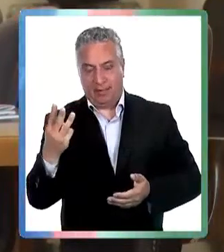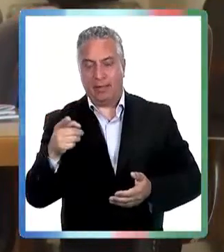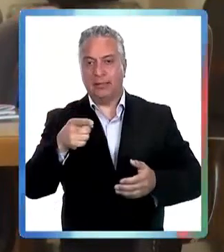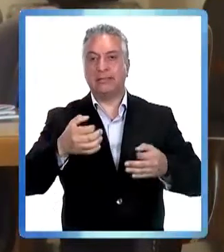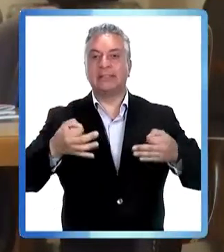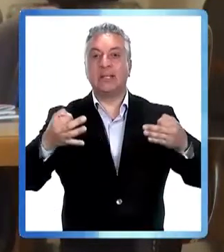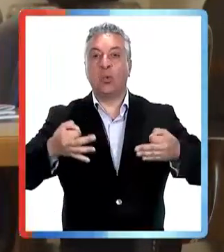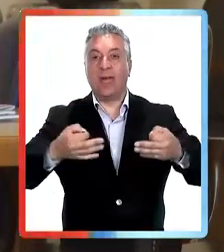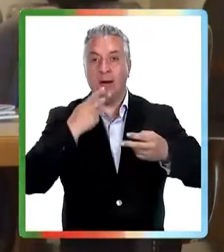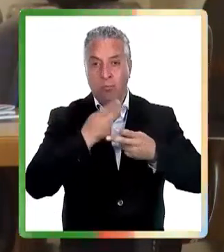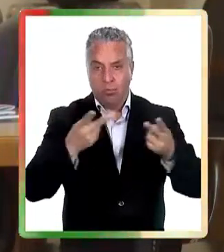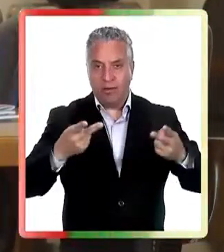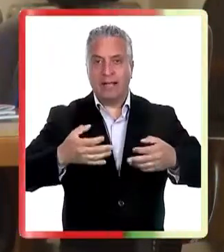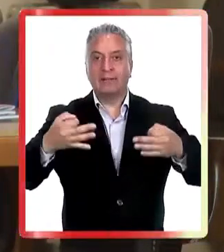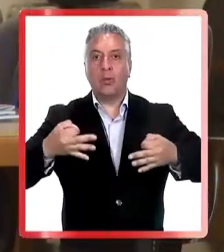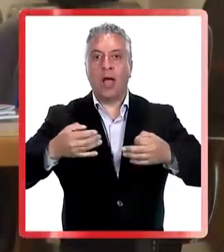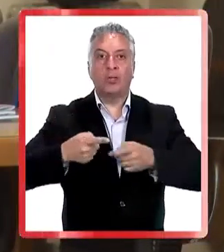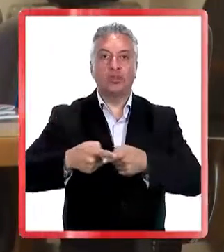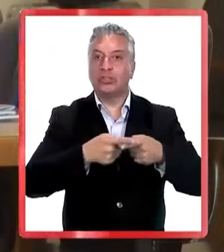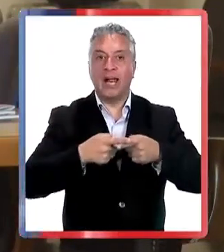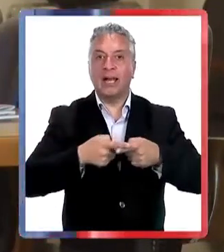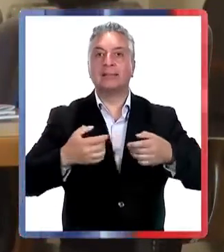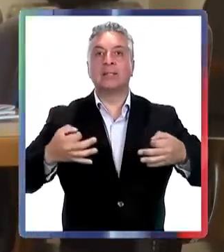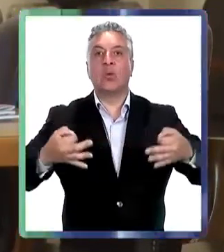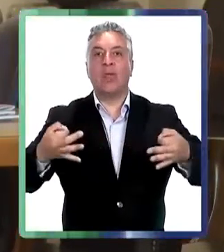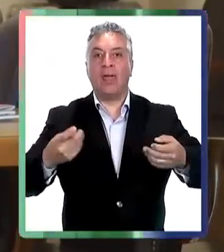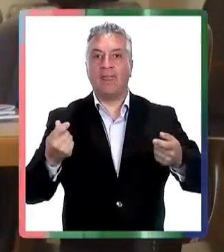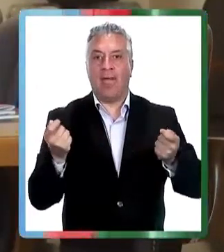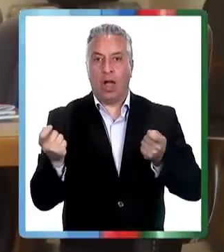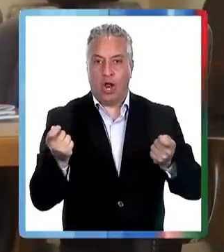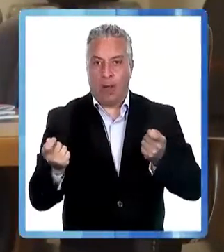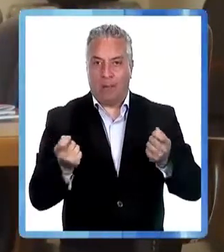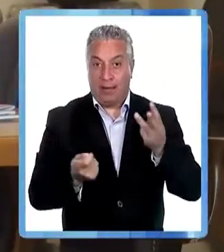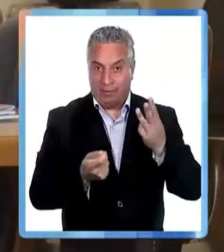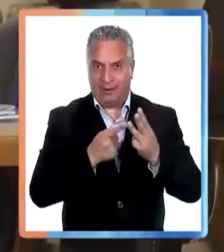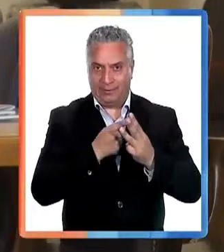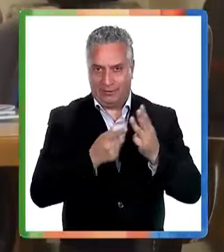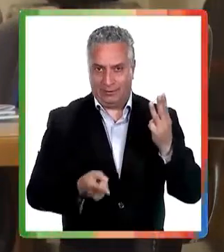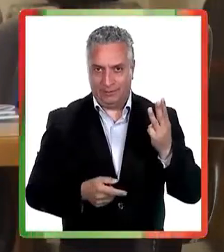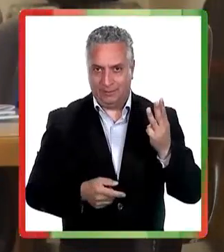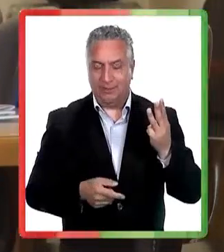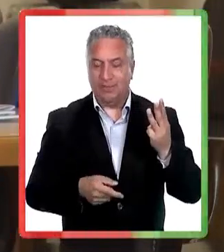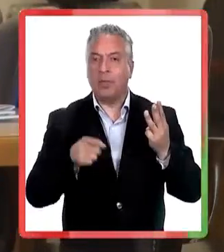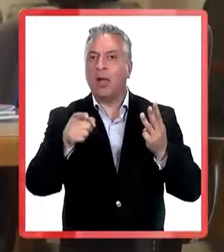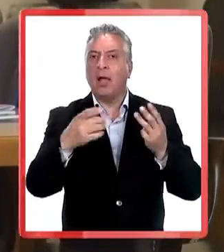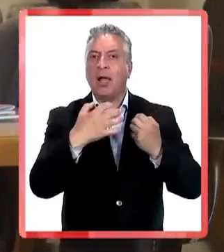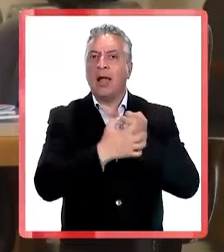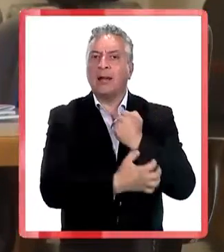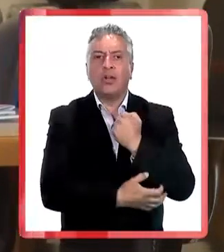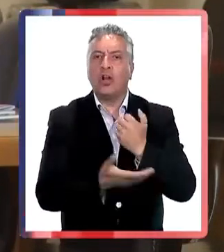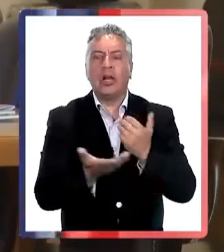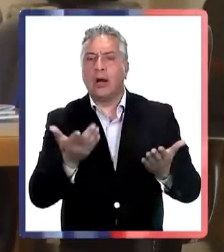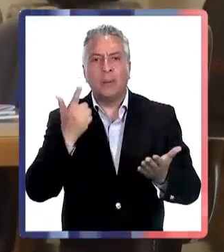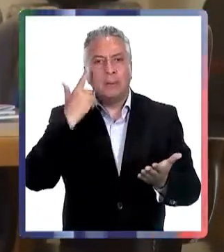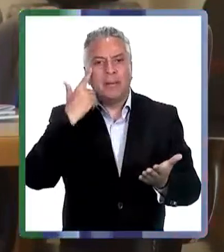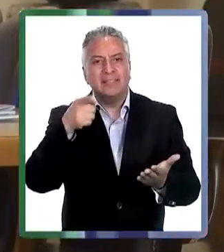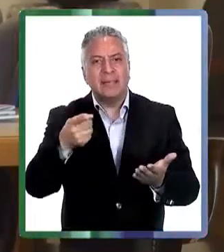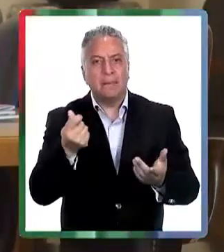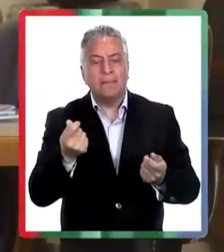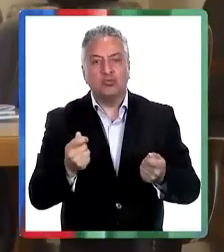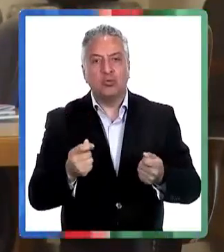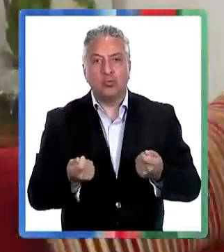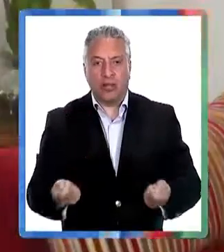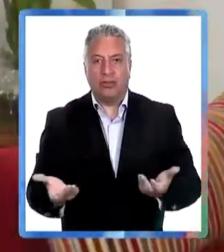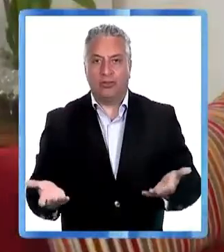3 pilares: seguridad pública, seguridad social y seguridad económica. ¿De qué manera van a estar consideradas las regiones en este nuevo